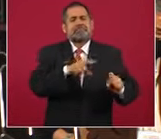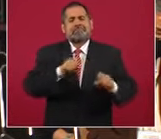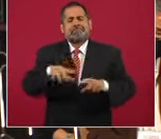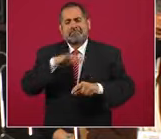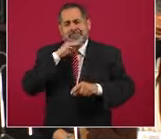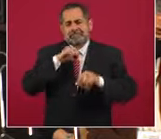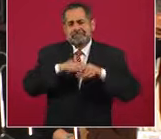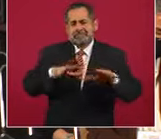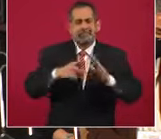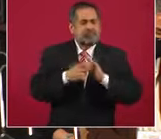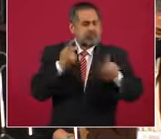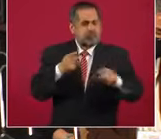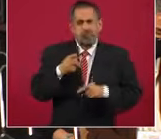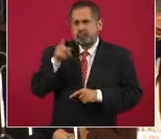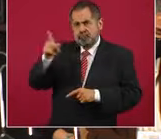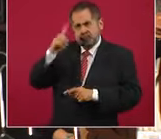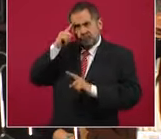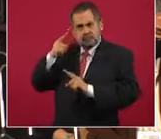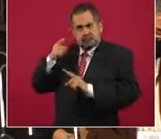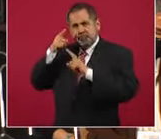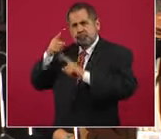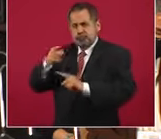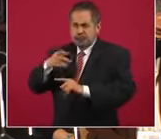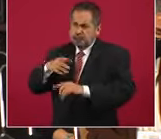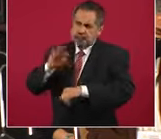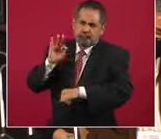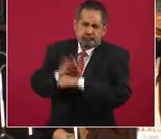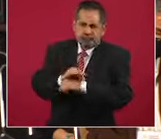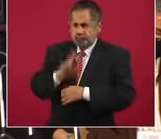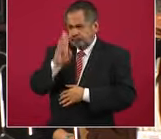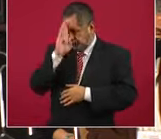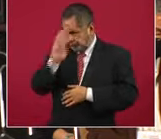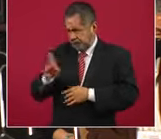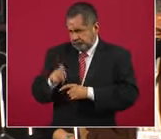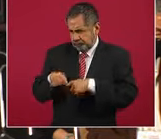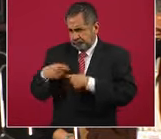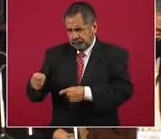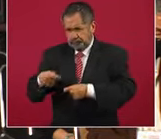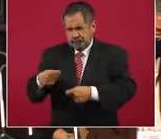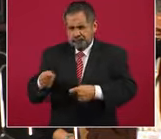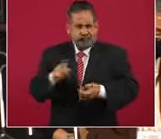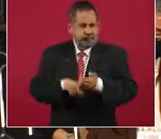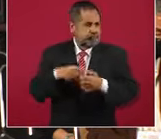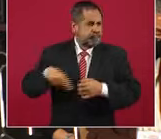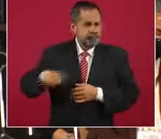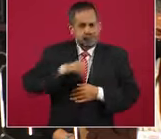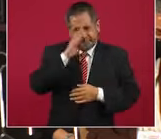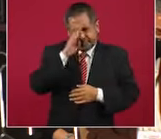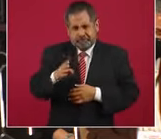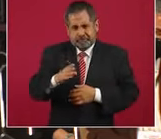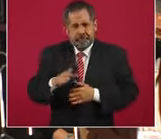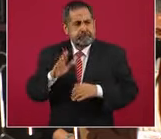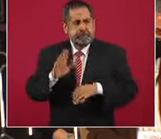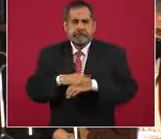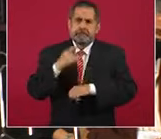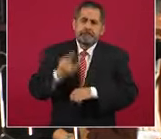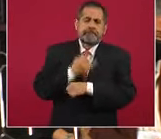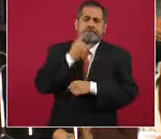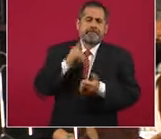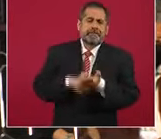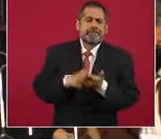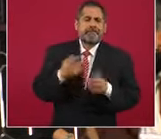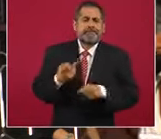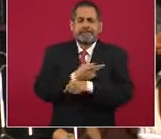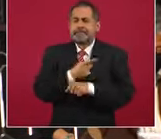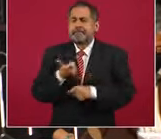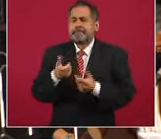esta bandera que usted ha enarbolado de la entrega directa a los beneficiarios? ¿Por qué los están defraudando, presidente? ¿Por qué el